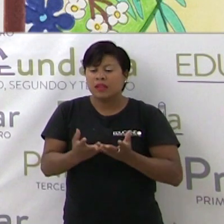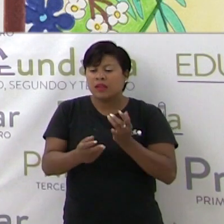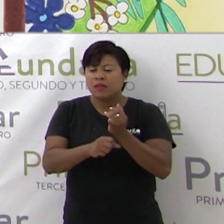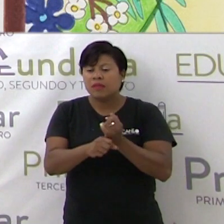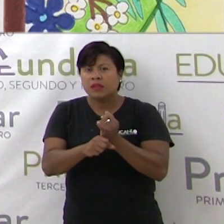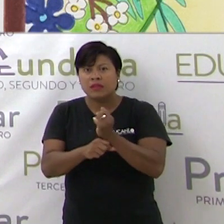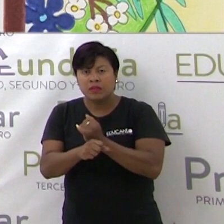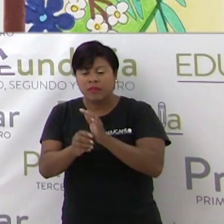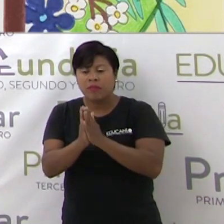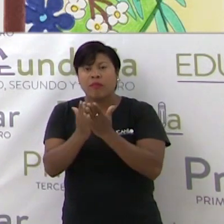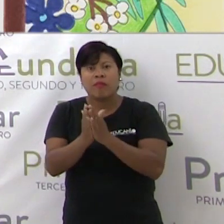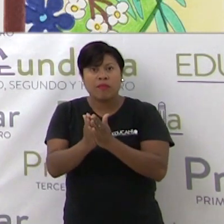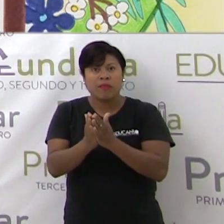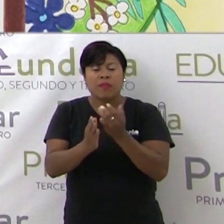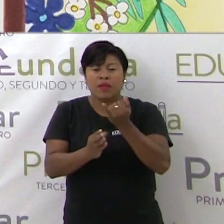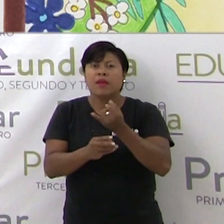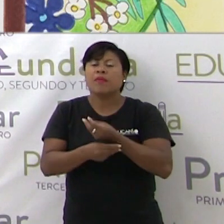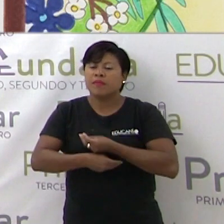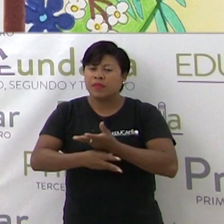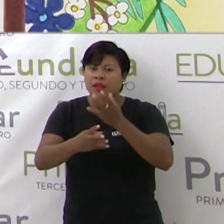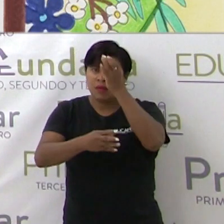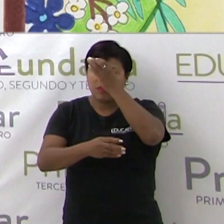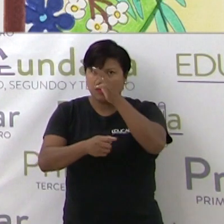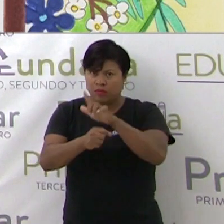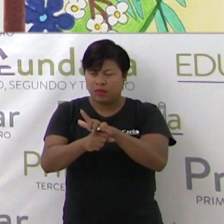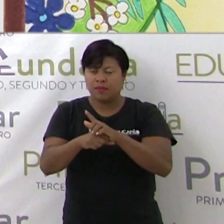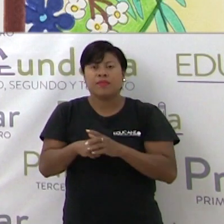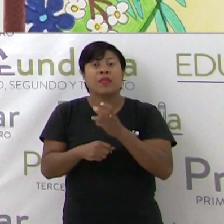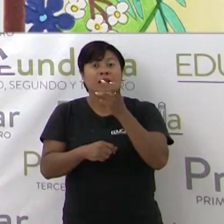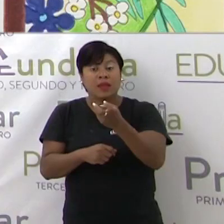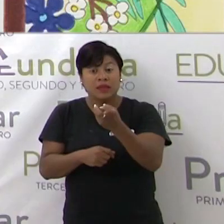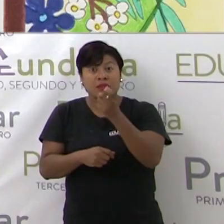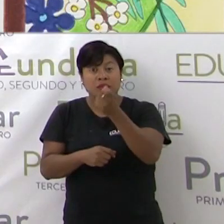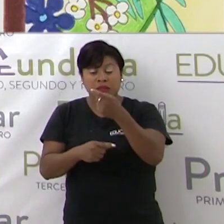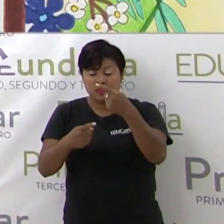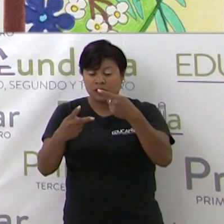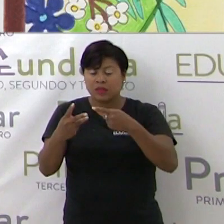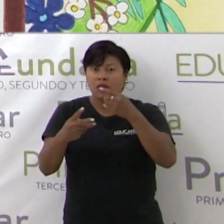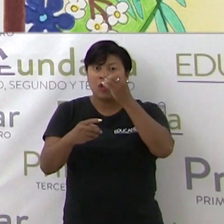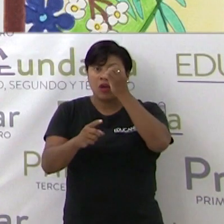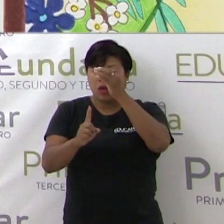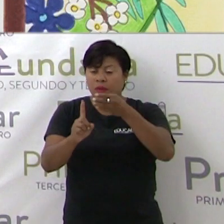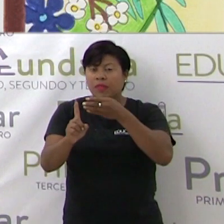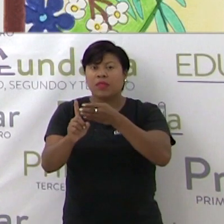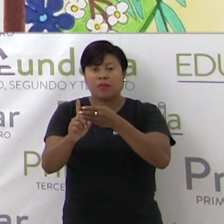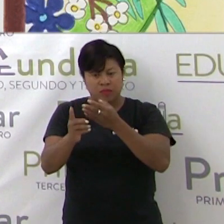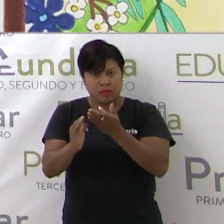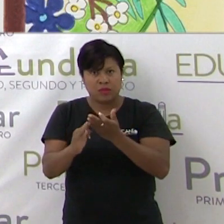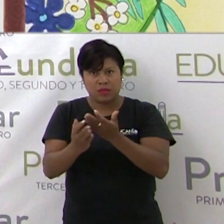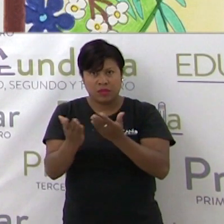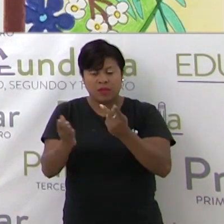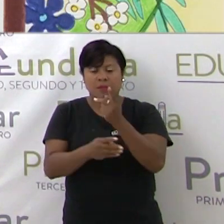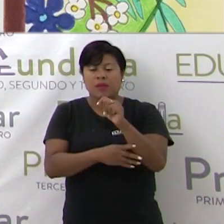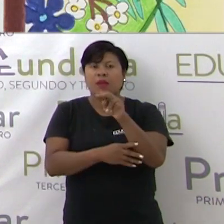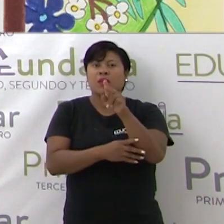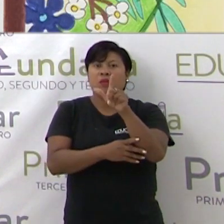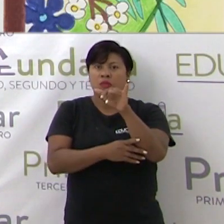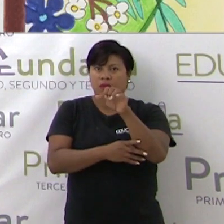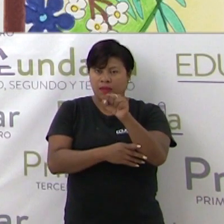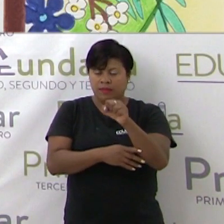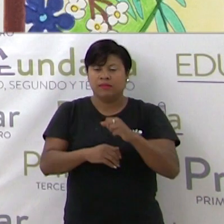investigación literaria y promover la cultura. Esos son los objetivos actuales de las tertulias